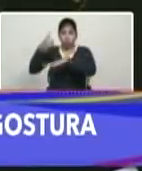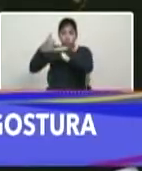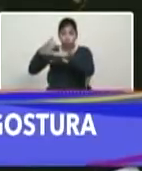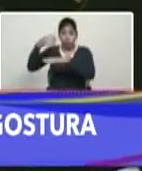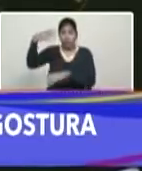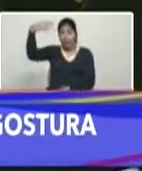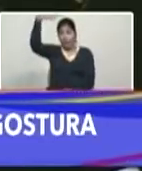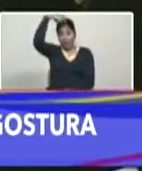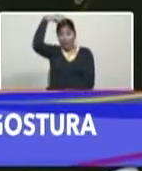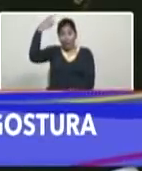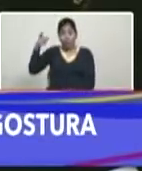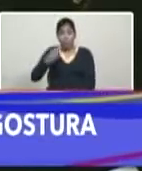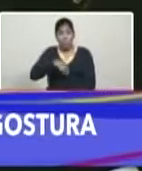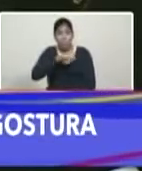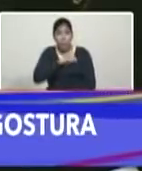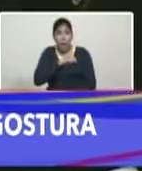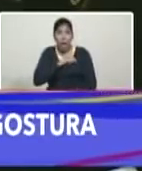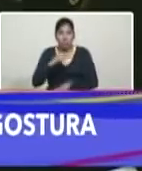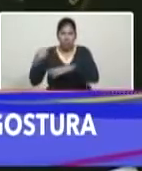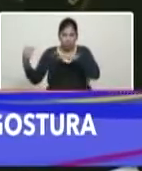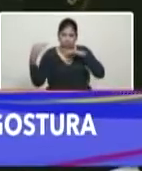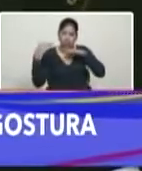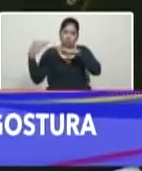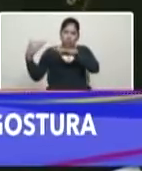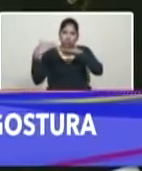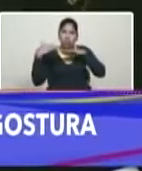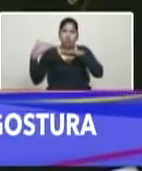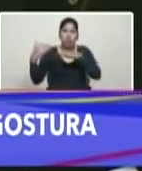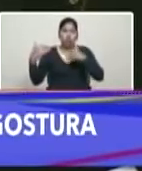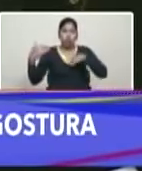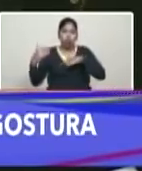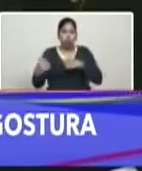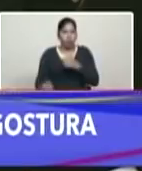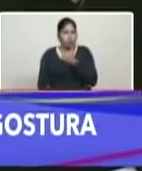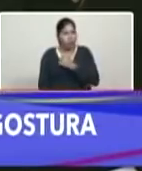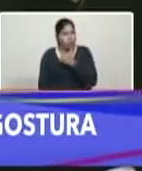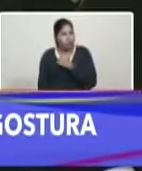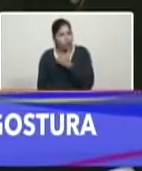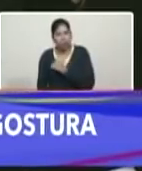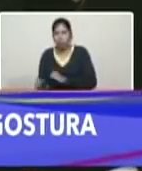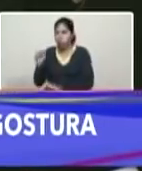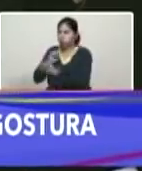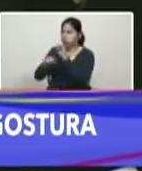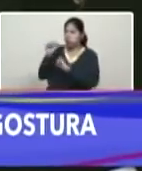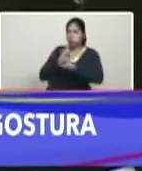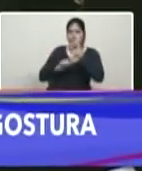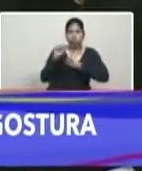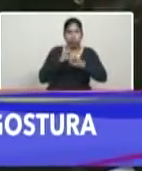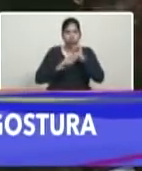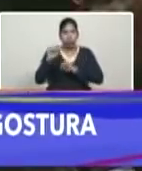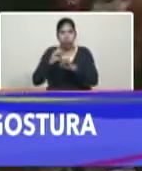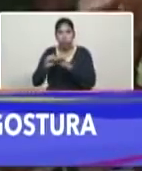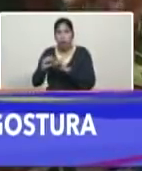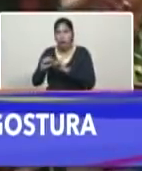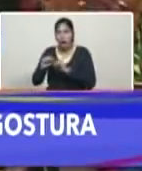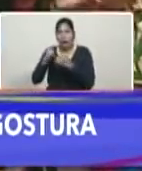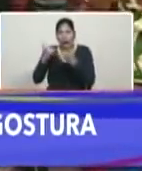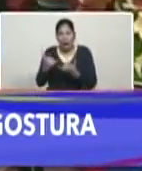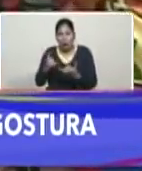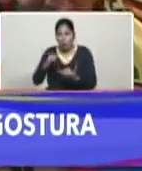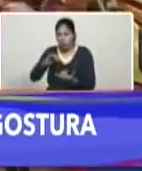sino pasar de la resistencia a la ofensiva política,